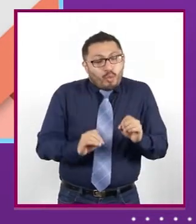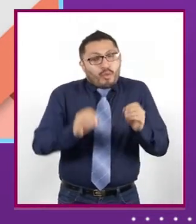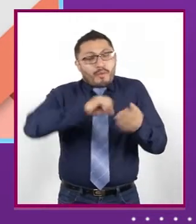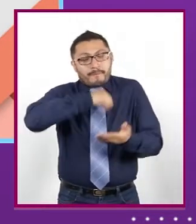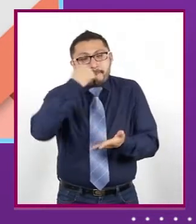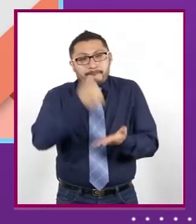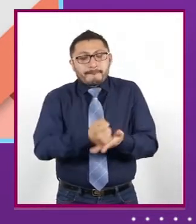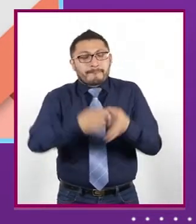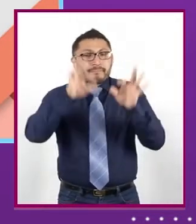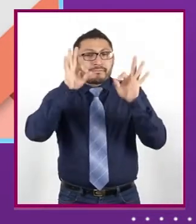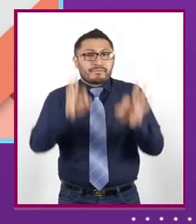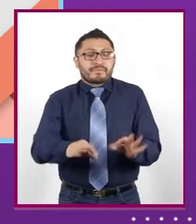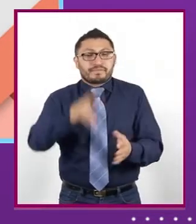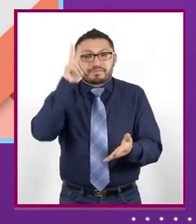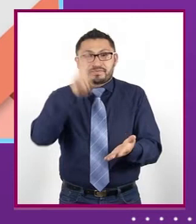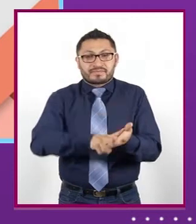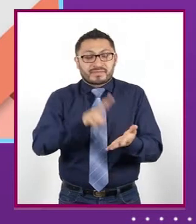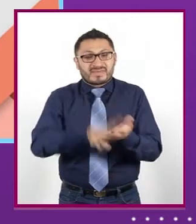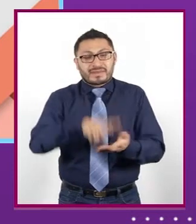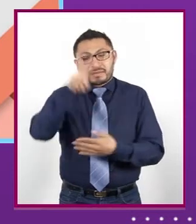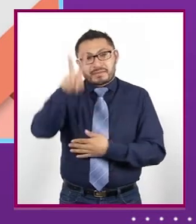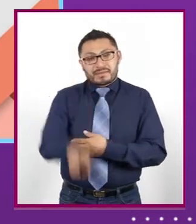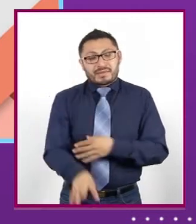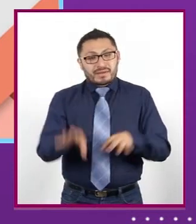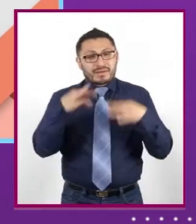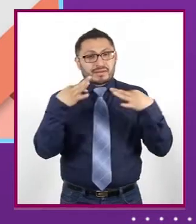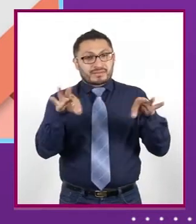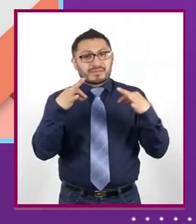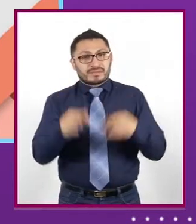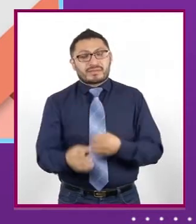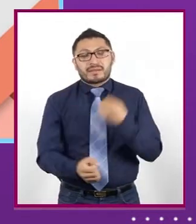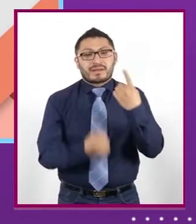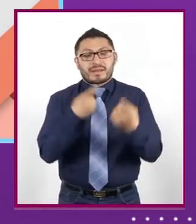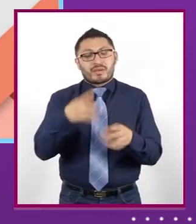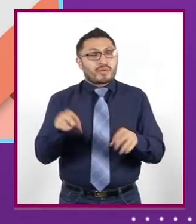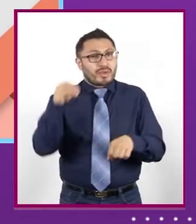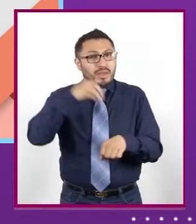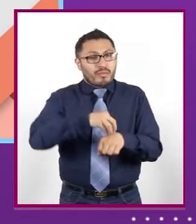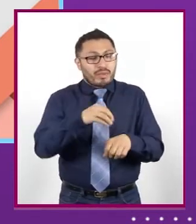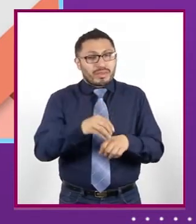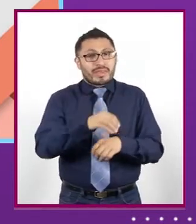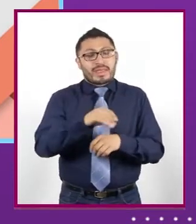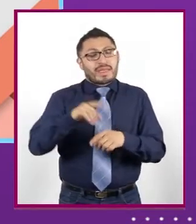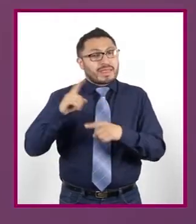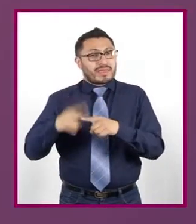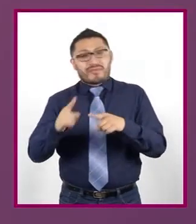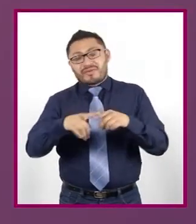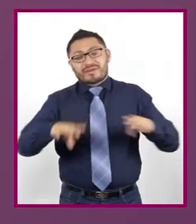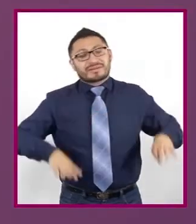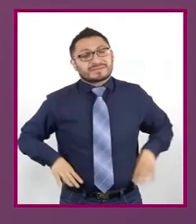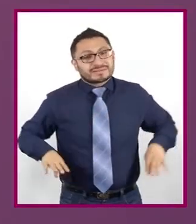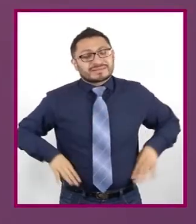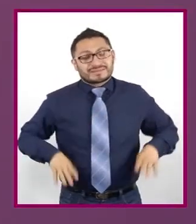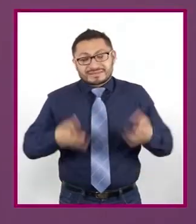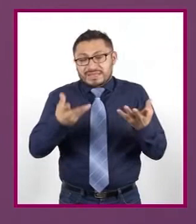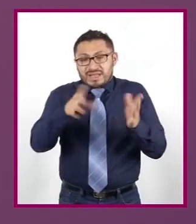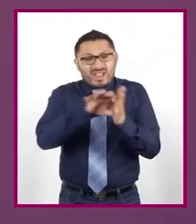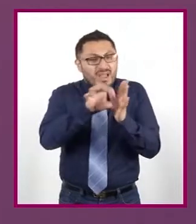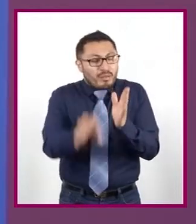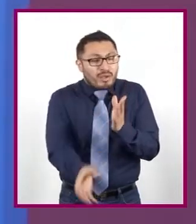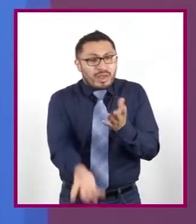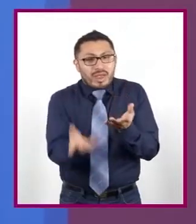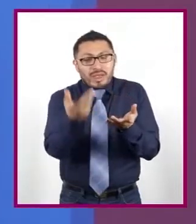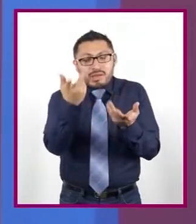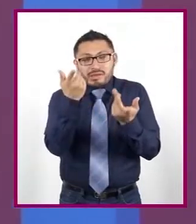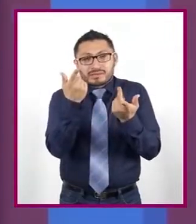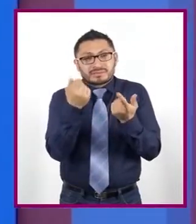sellos oficiales para validar el documento. Algunos llevan otros elementos que